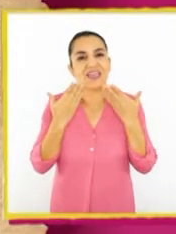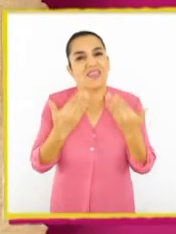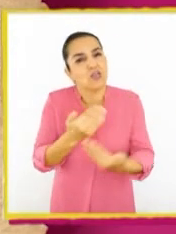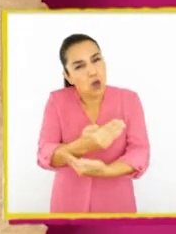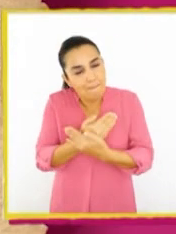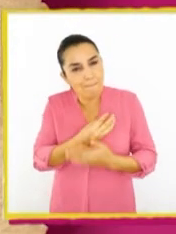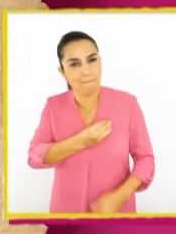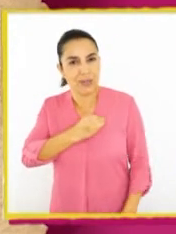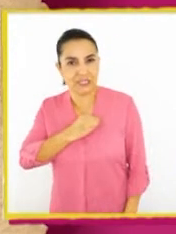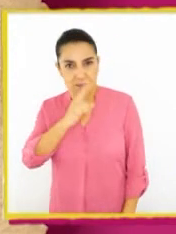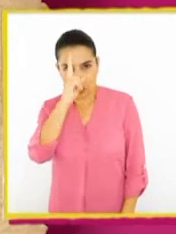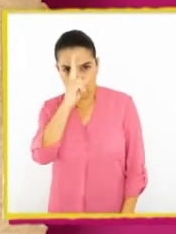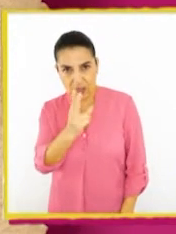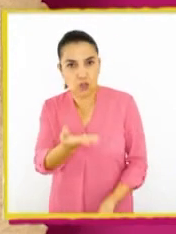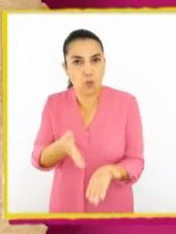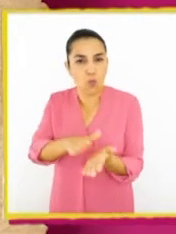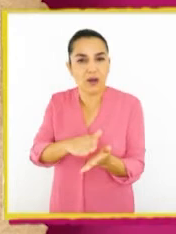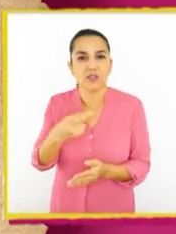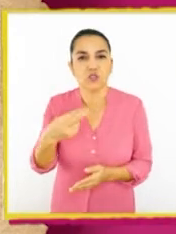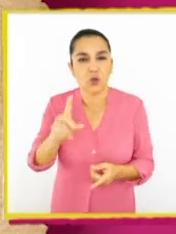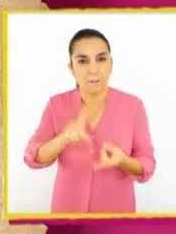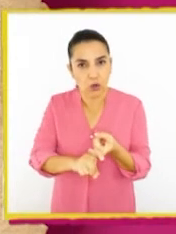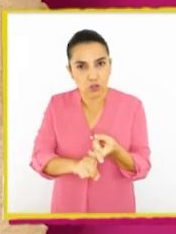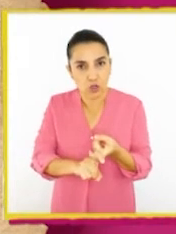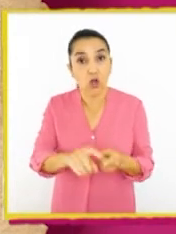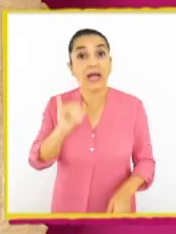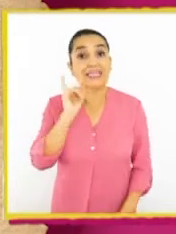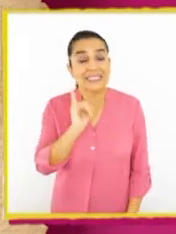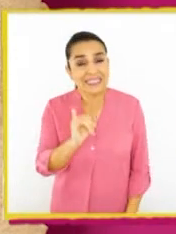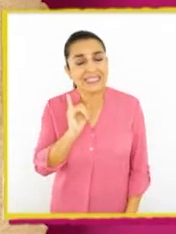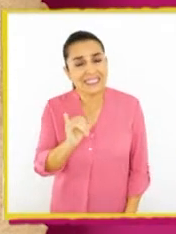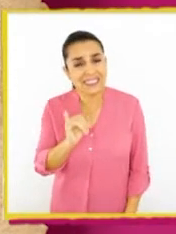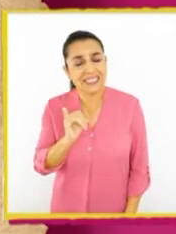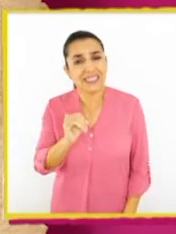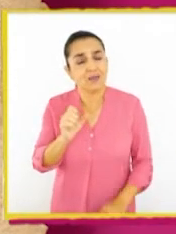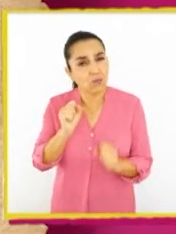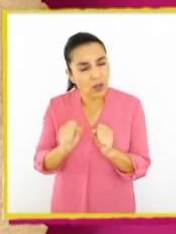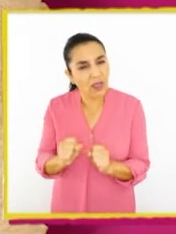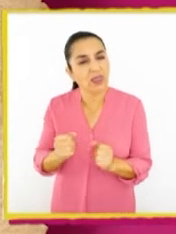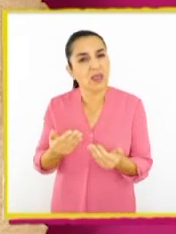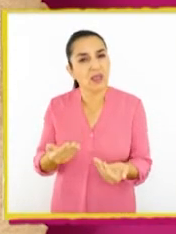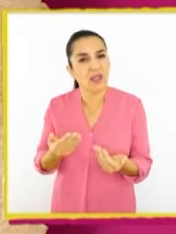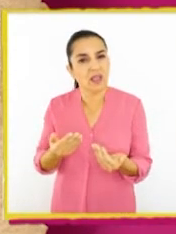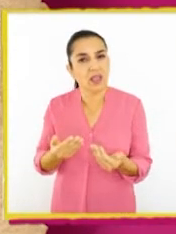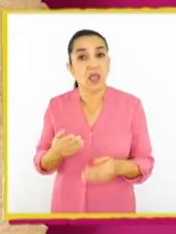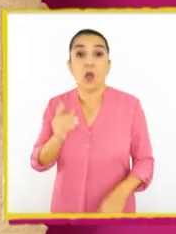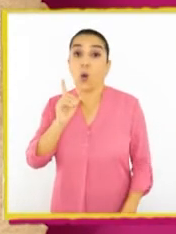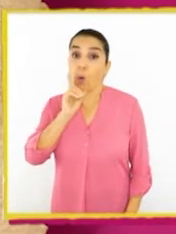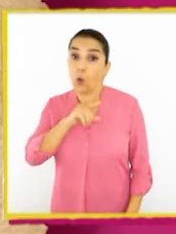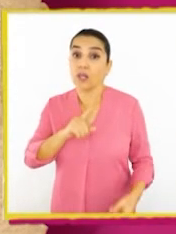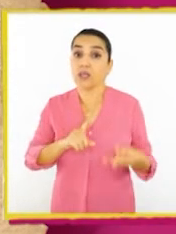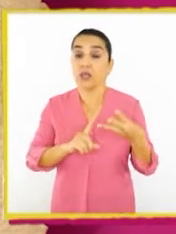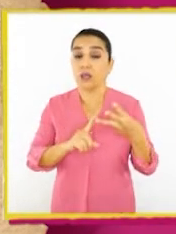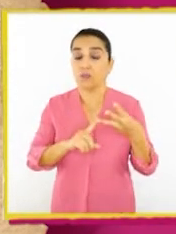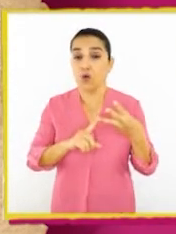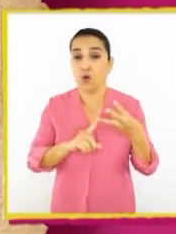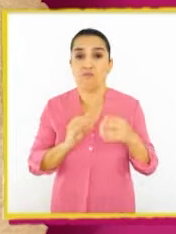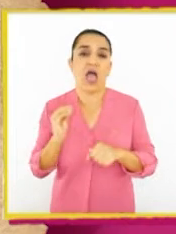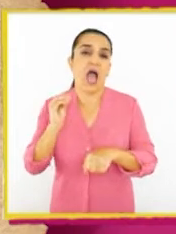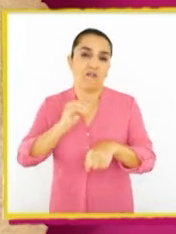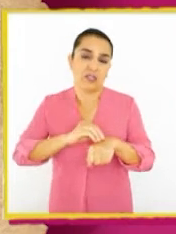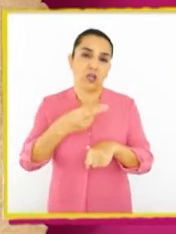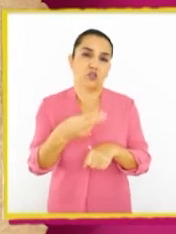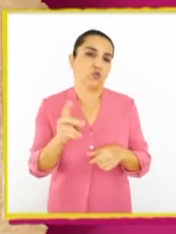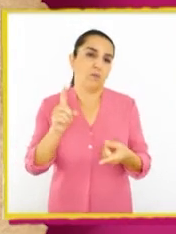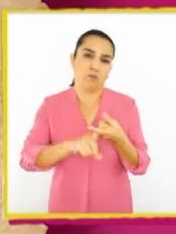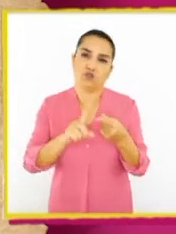su pésame y honrando la muerte de su marido? Sí, algo así me parece que podría ser. Y la última opción era